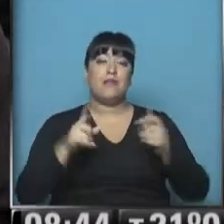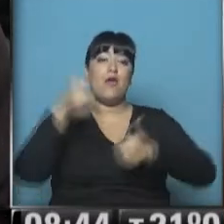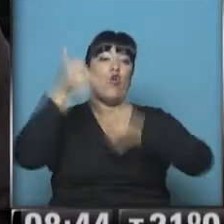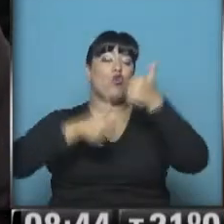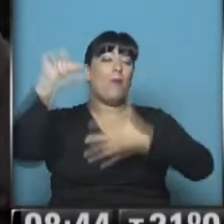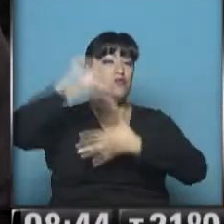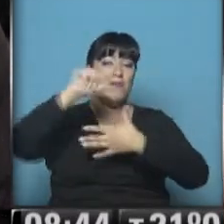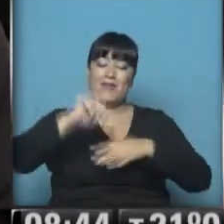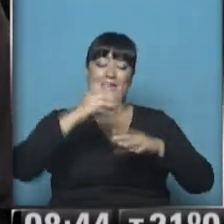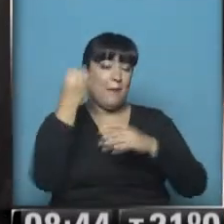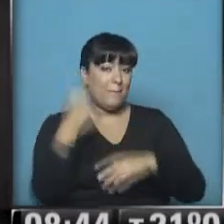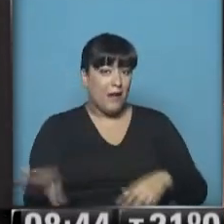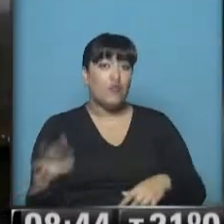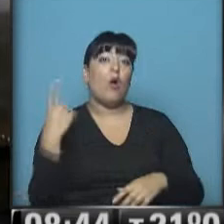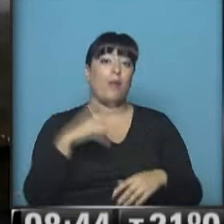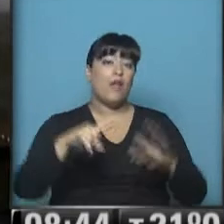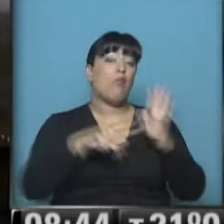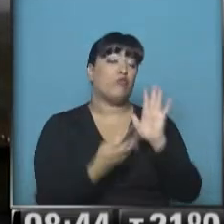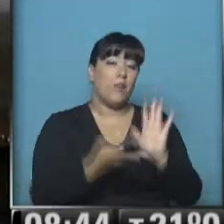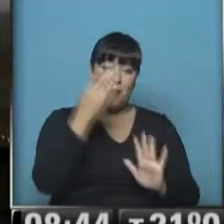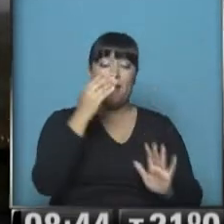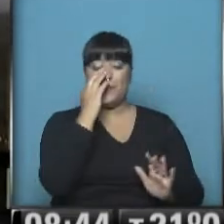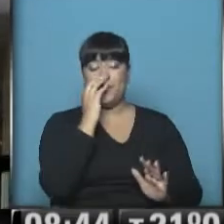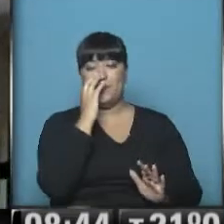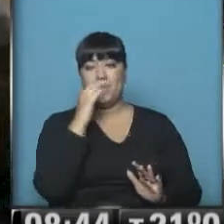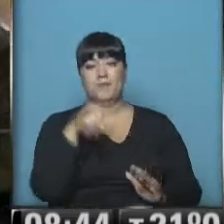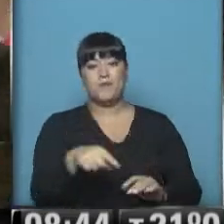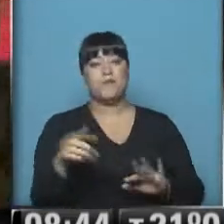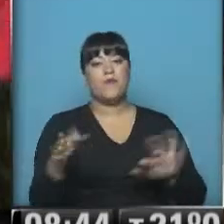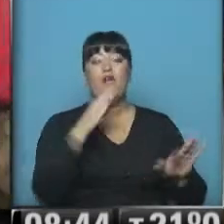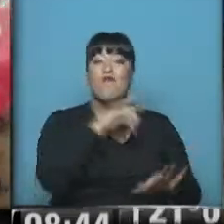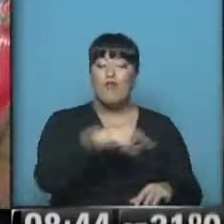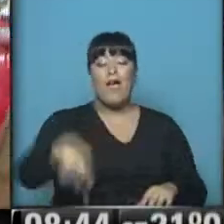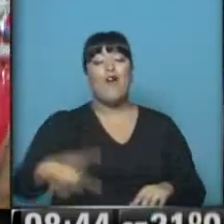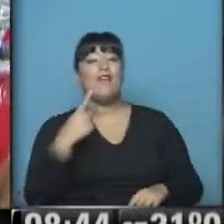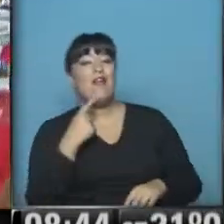pero sumar siempre viene bien. Bueno, de Boca. Gracias, Alejo. Gracias, Juan Carlos. Entonces. A Núñez, de Boca a Núñez.